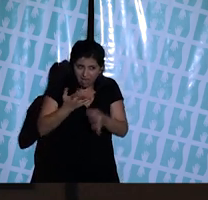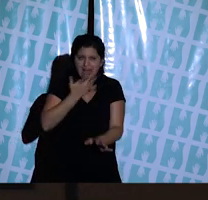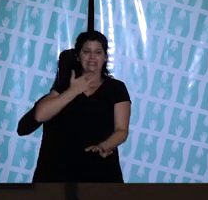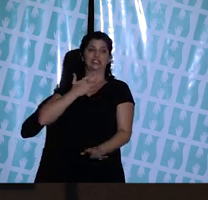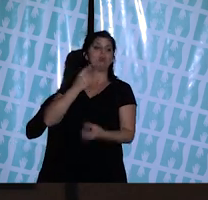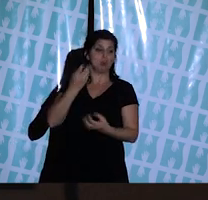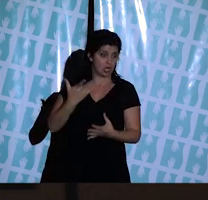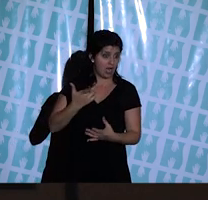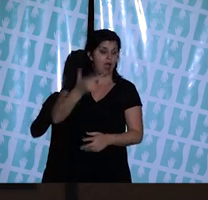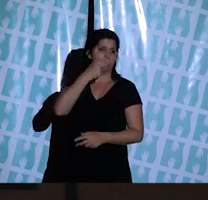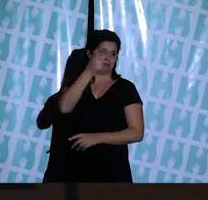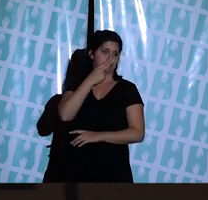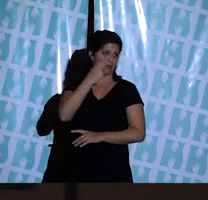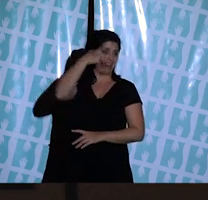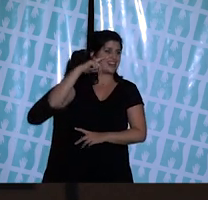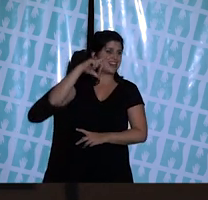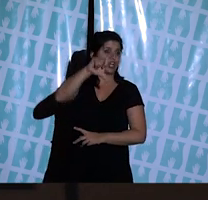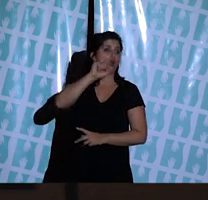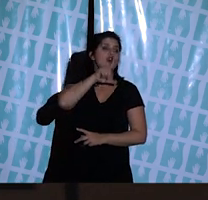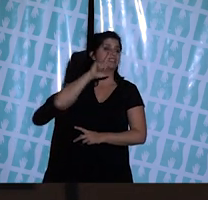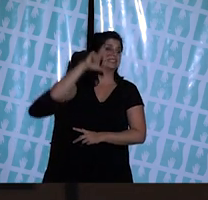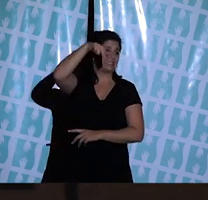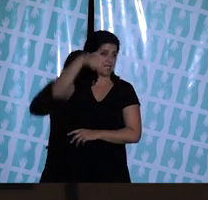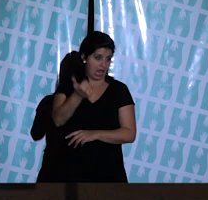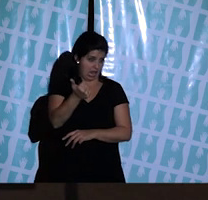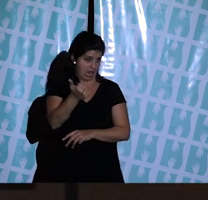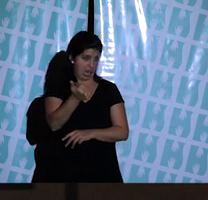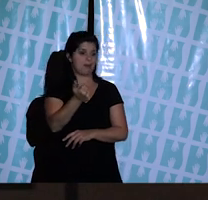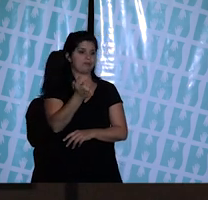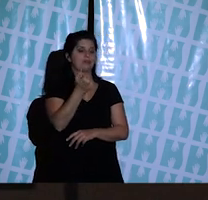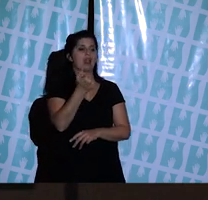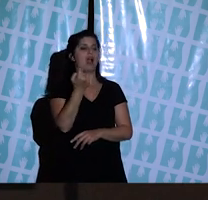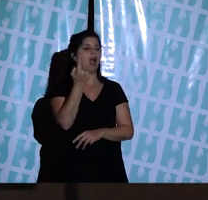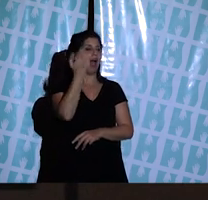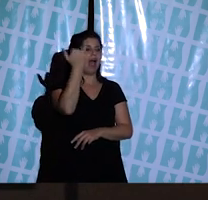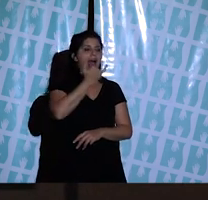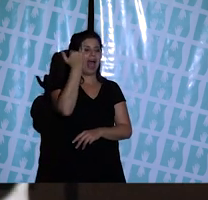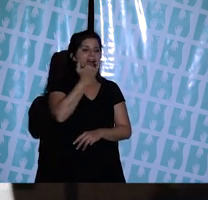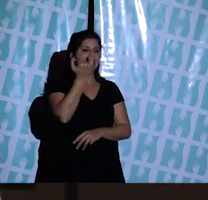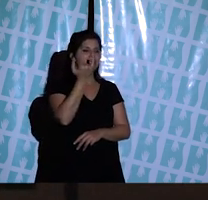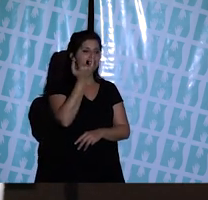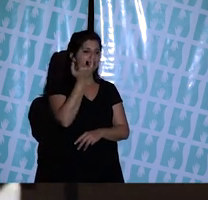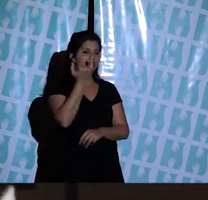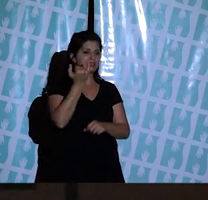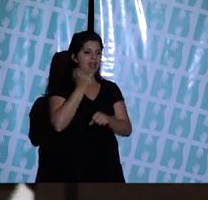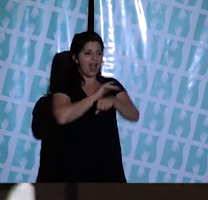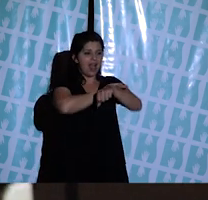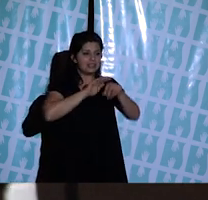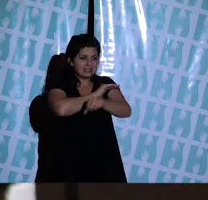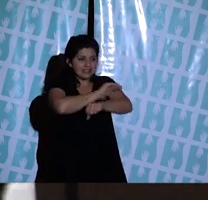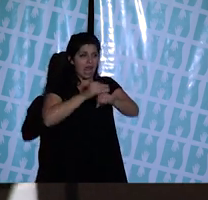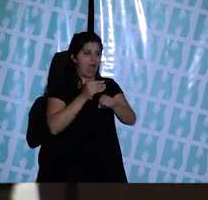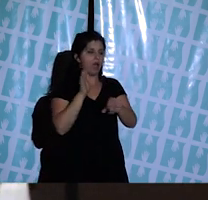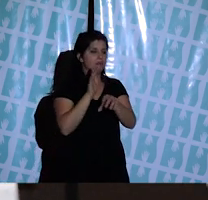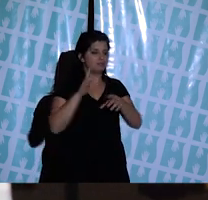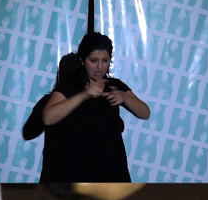le dije, ¿por qué? Primero se fuma. Nosotros tenemos dos canchas de tenis de capilares. Si los pusiéramos los